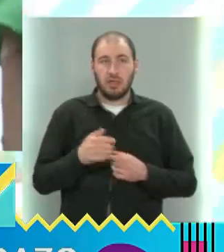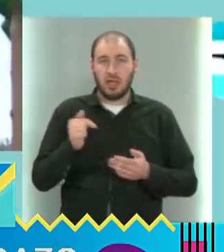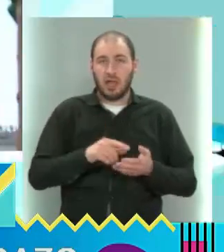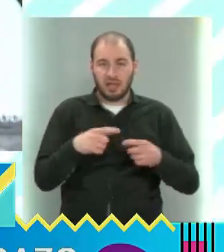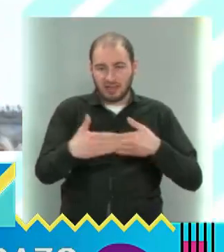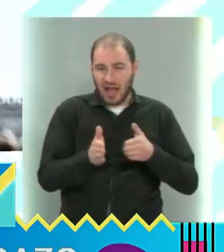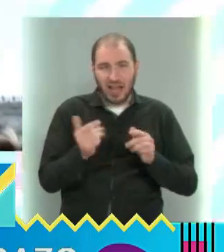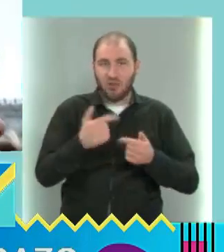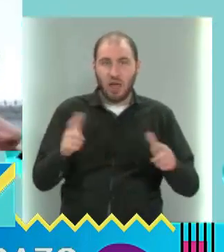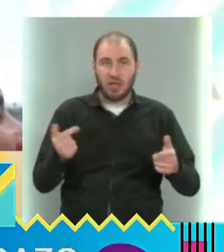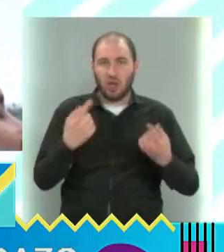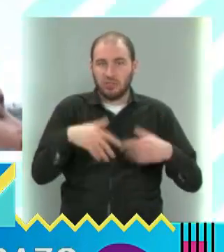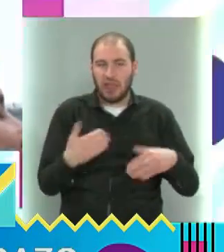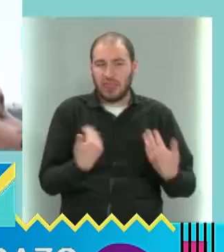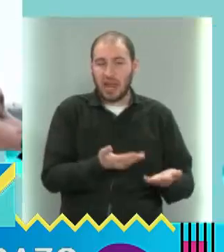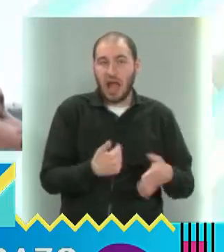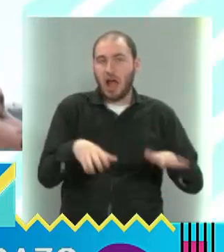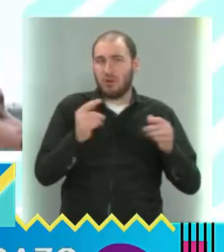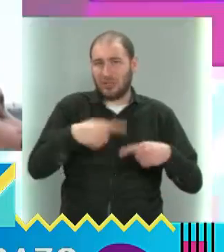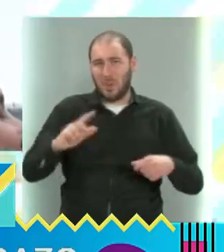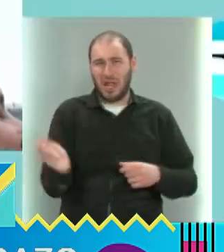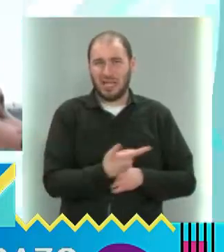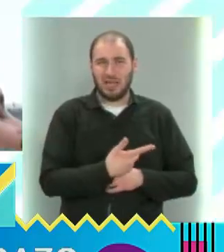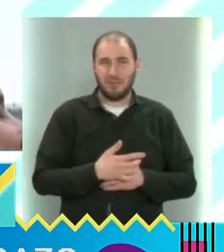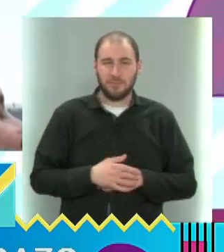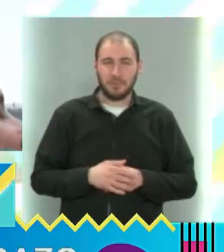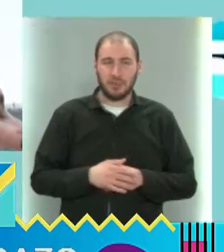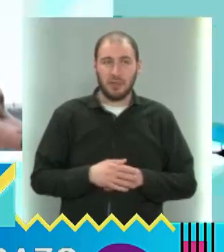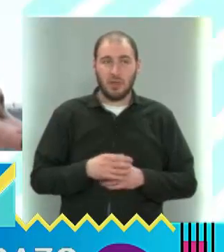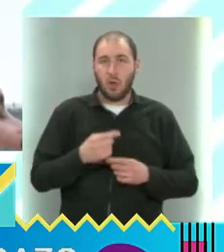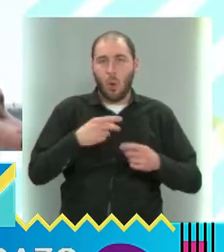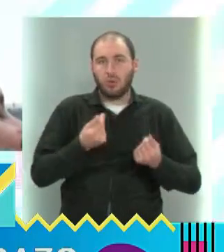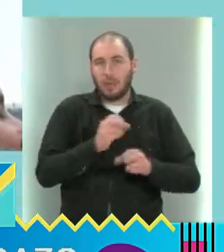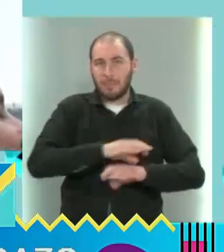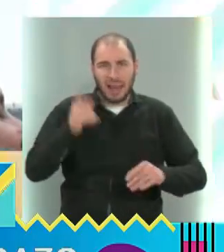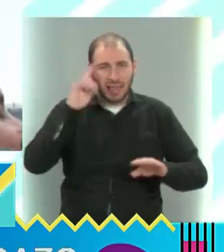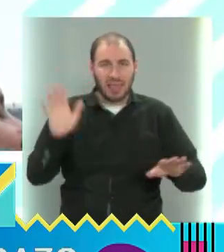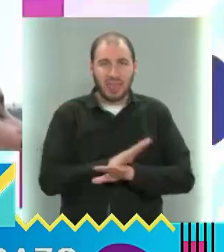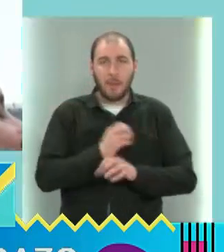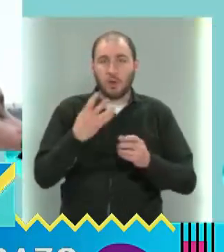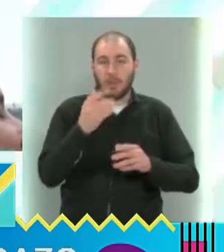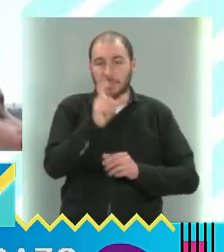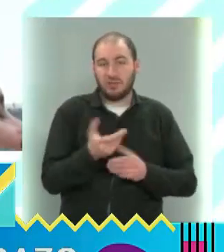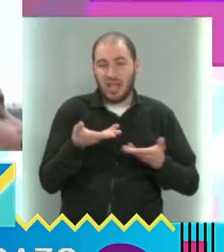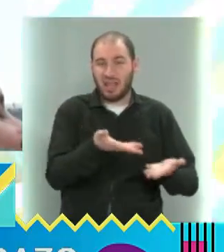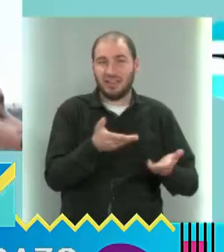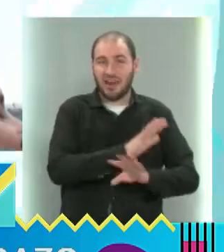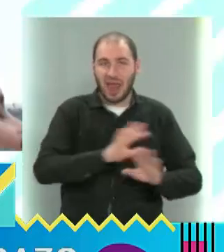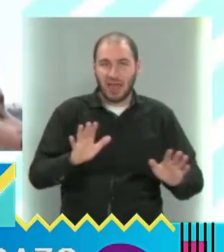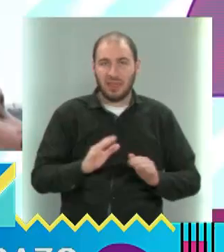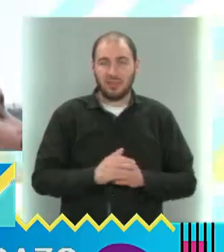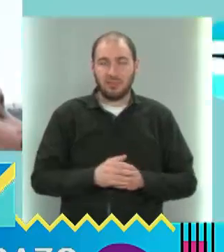una caja, con lo cual lo que te están dando puede ser cualquier cosa. Puedes usarlo mal, puedes equivocarte porque nadie te está asistiendo en el